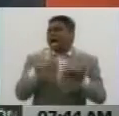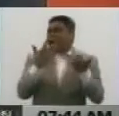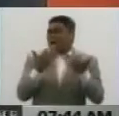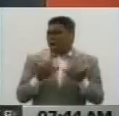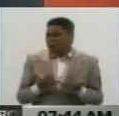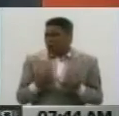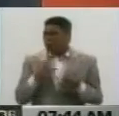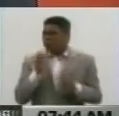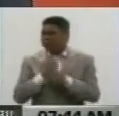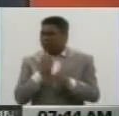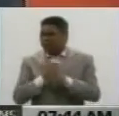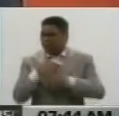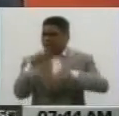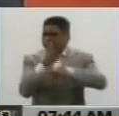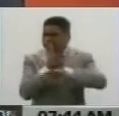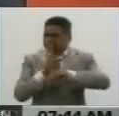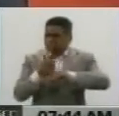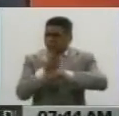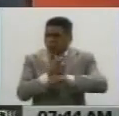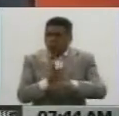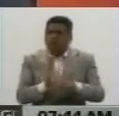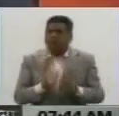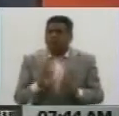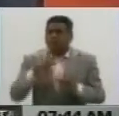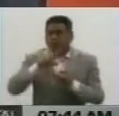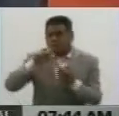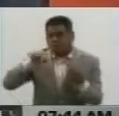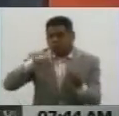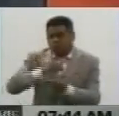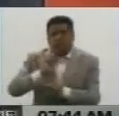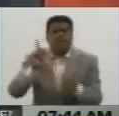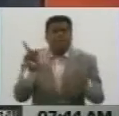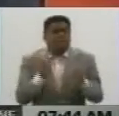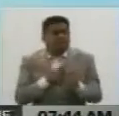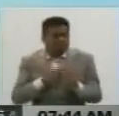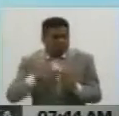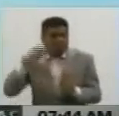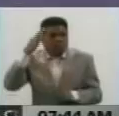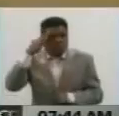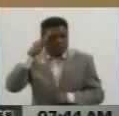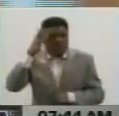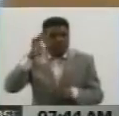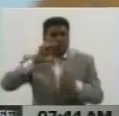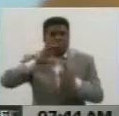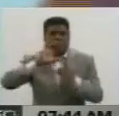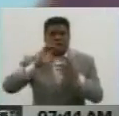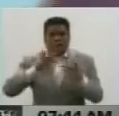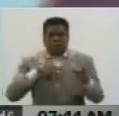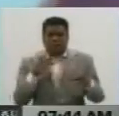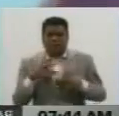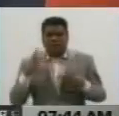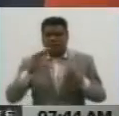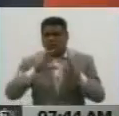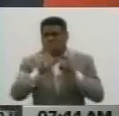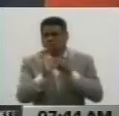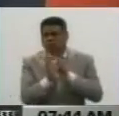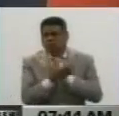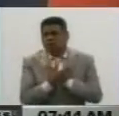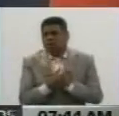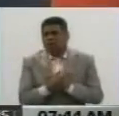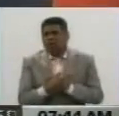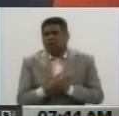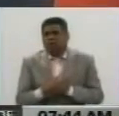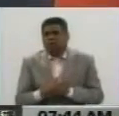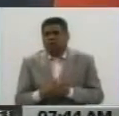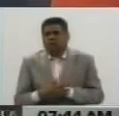del gobierno revolucionario? Primero, reconocer que esa actividad es una actividad cultural, pero también que esta misma se desarrolle no solamente